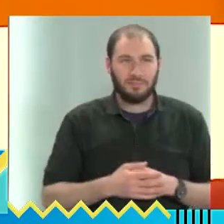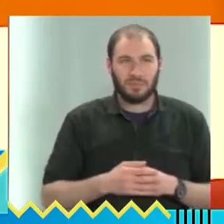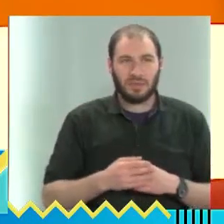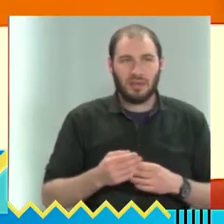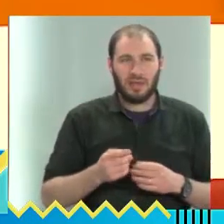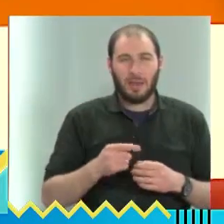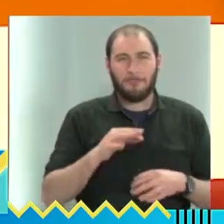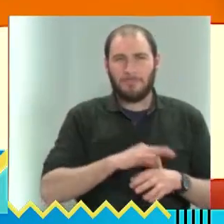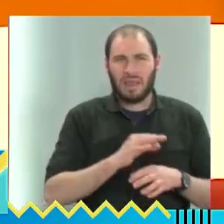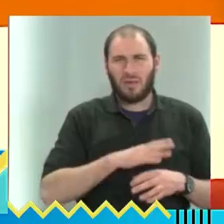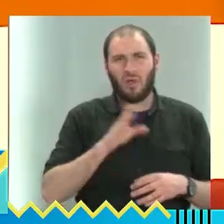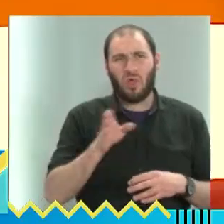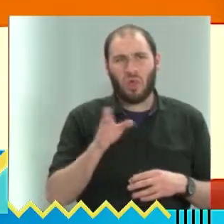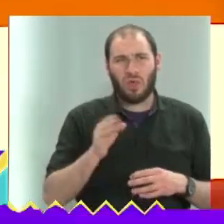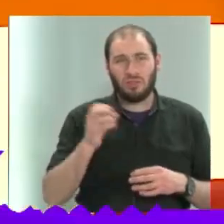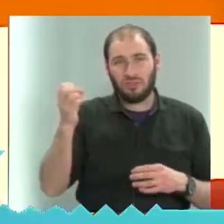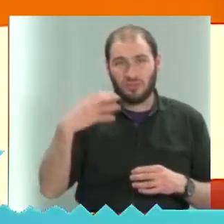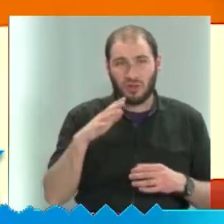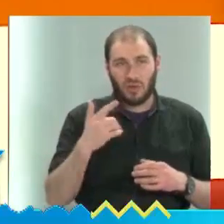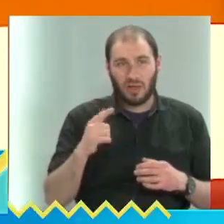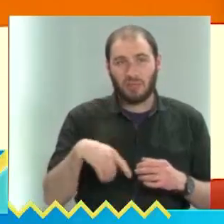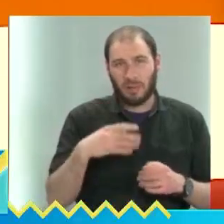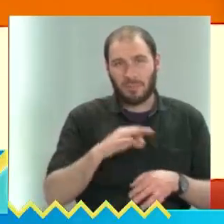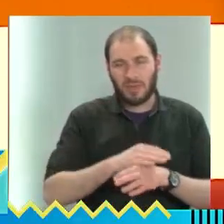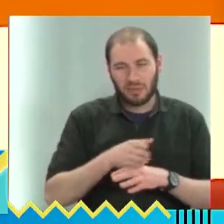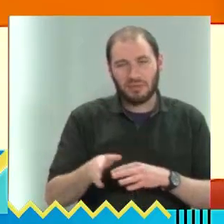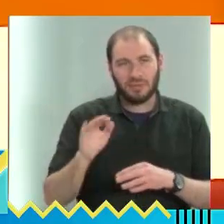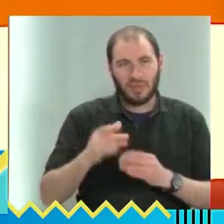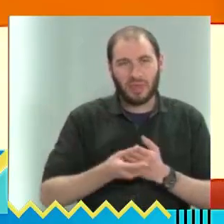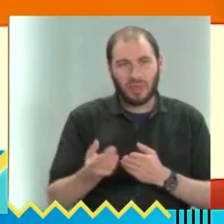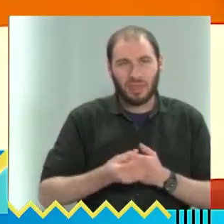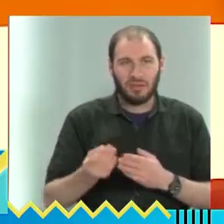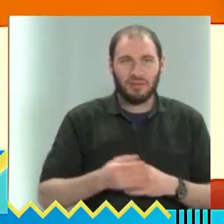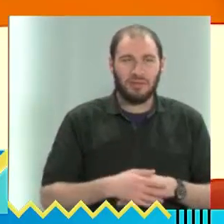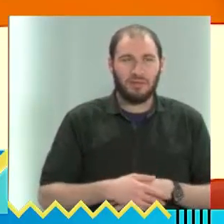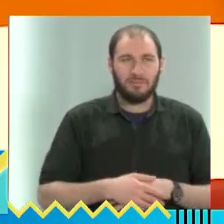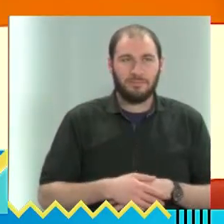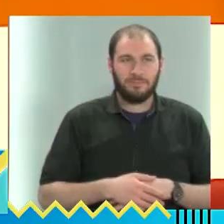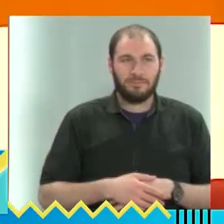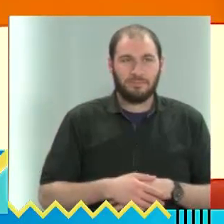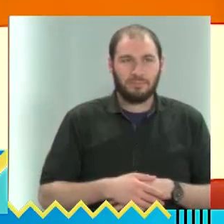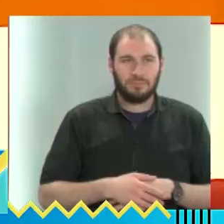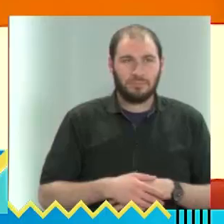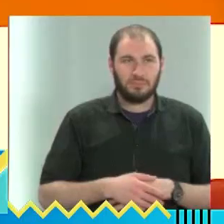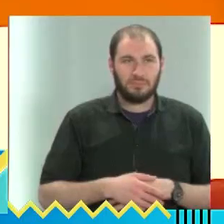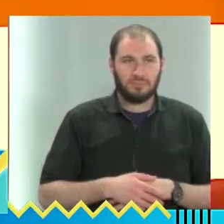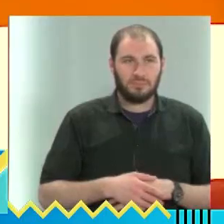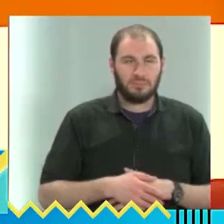mucho en médico, porque donde no entra el sol, entra el médico. Entonces,